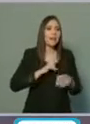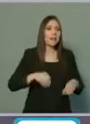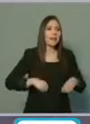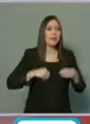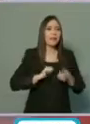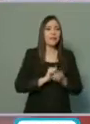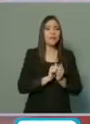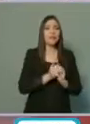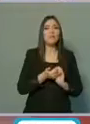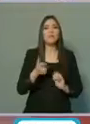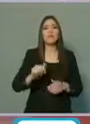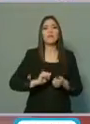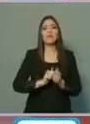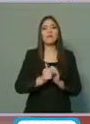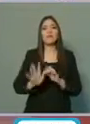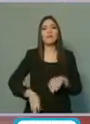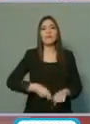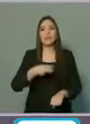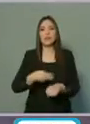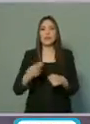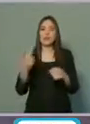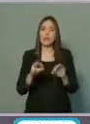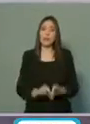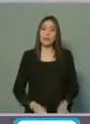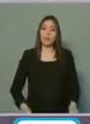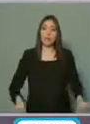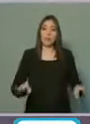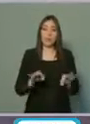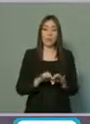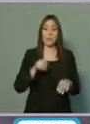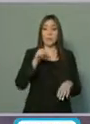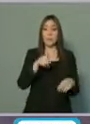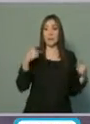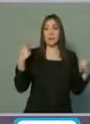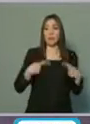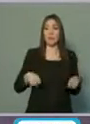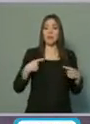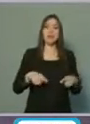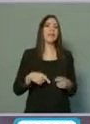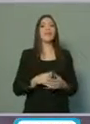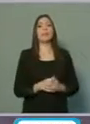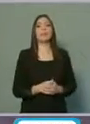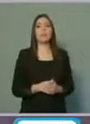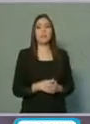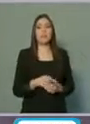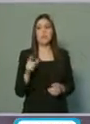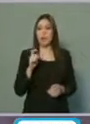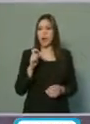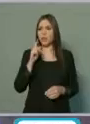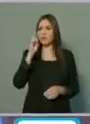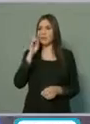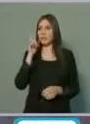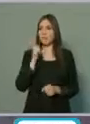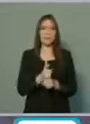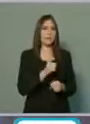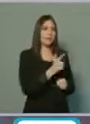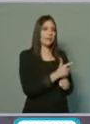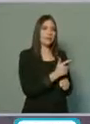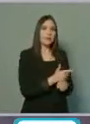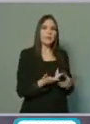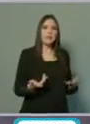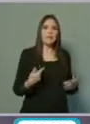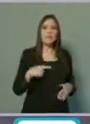cuando se convierte en terquedad. Entonces sí es bien importante que cuando una persona está viendo y descubriendo, bueno, ¿en qué tengo que